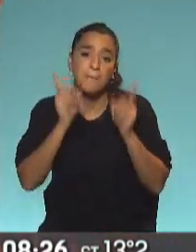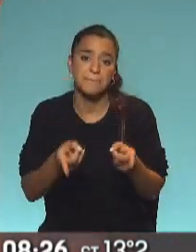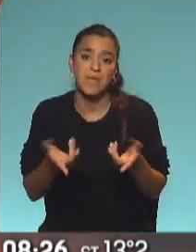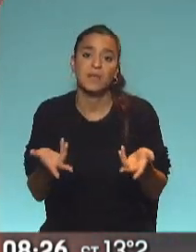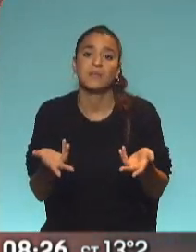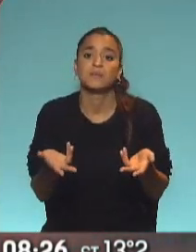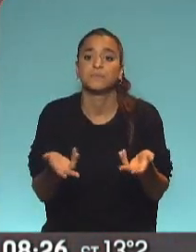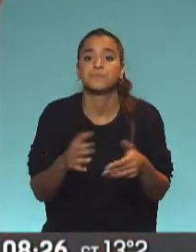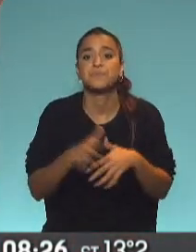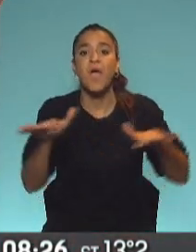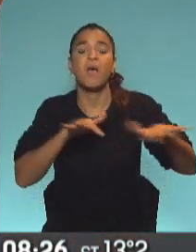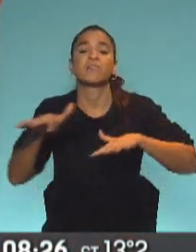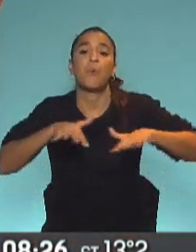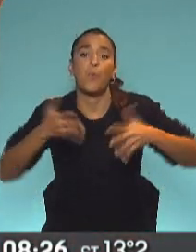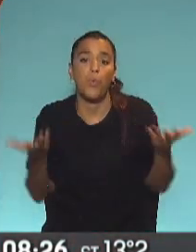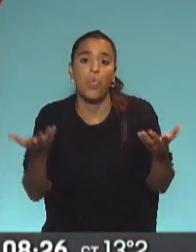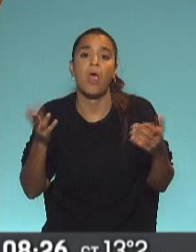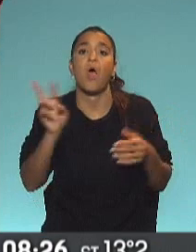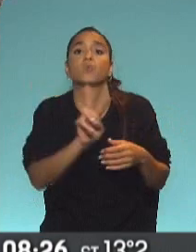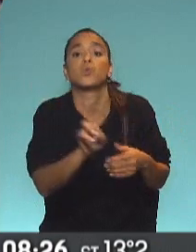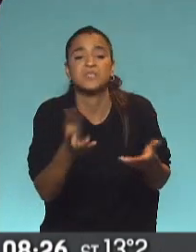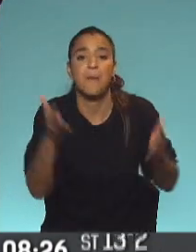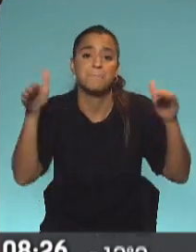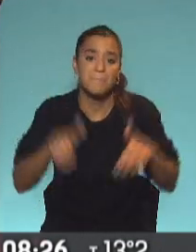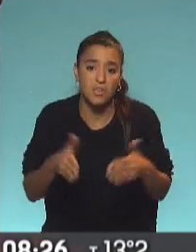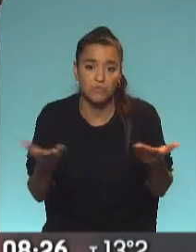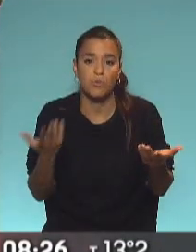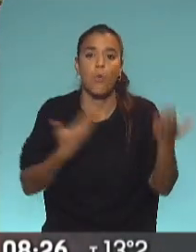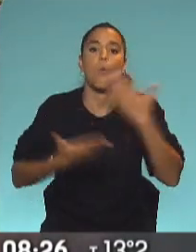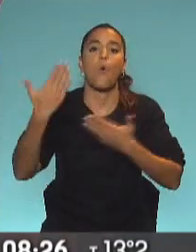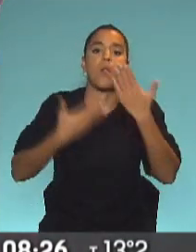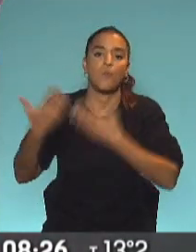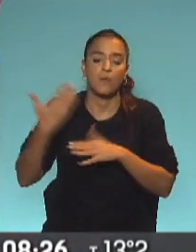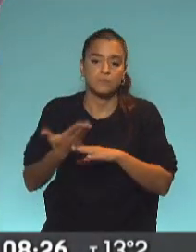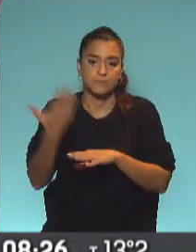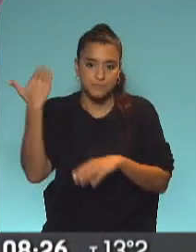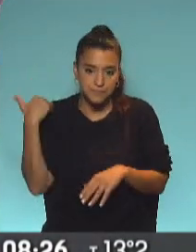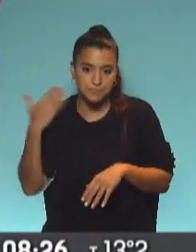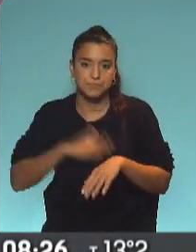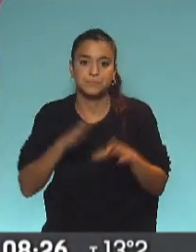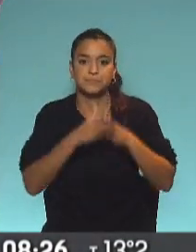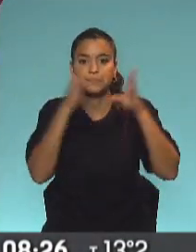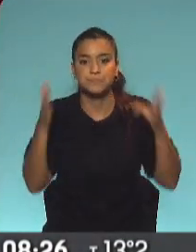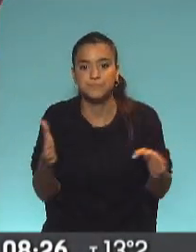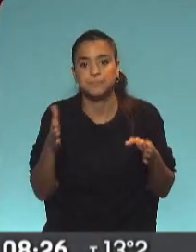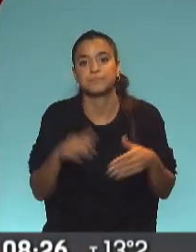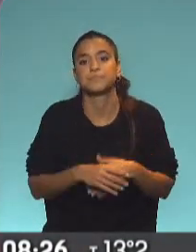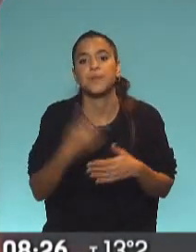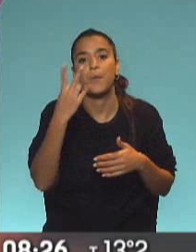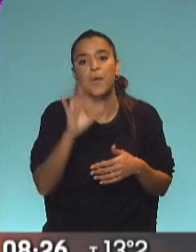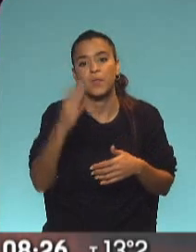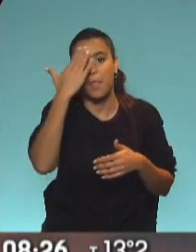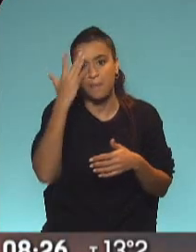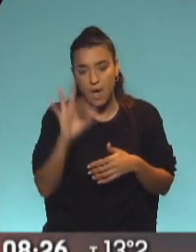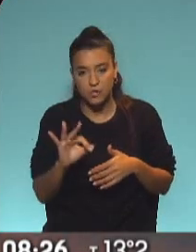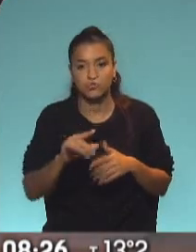cantidad de actividades autorizadas, pero no volver a lo que fue obviamente el 20 de